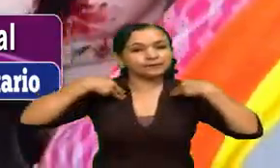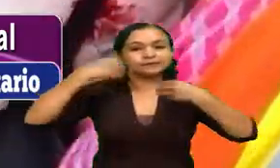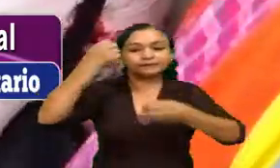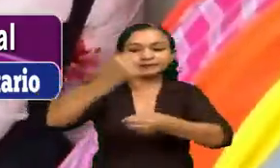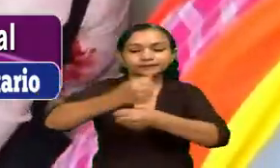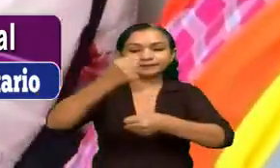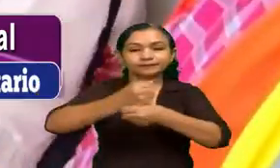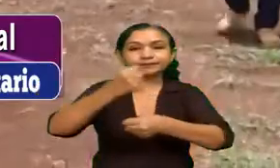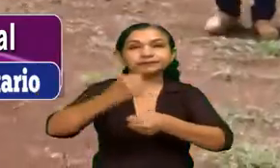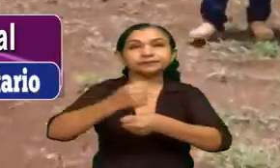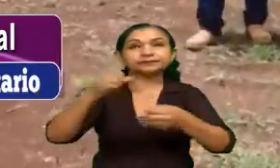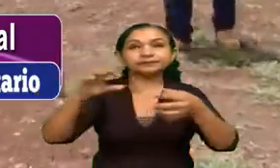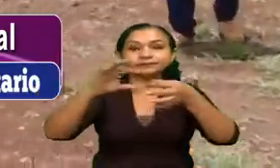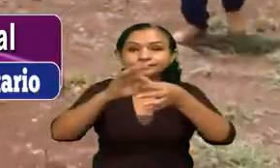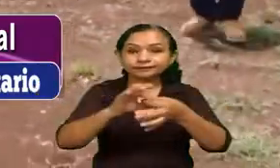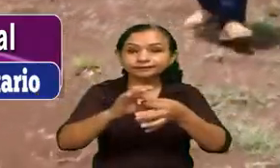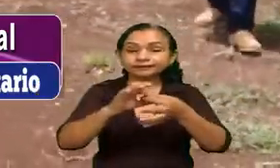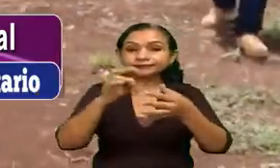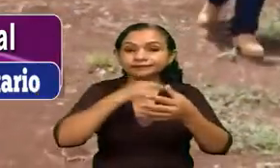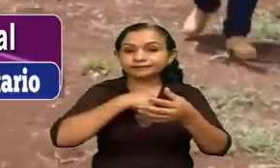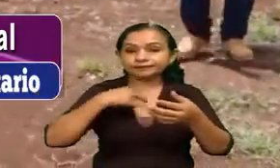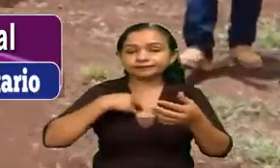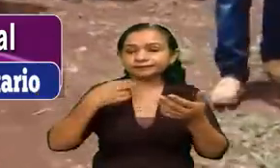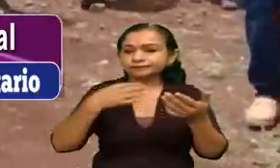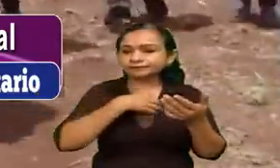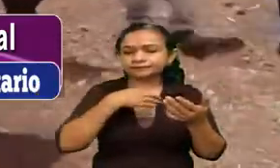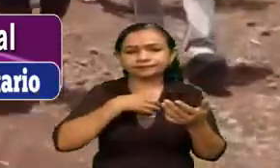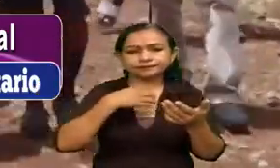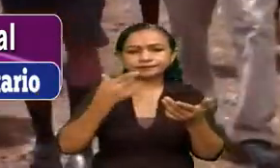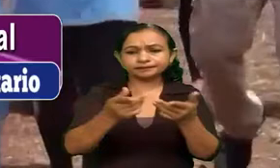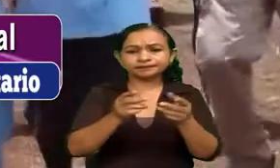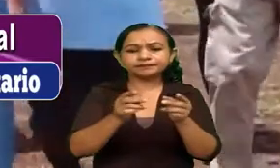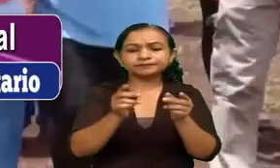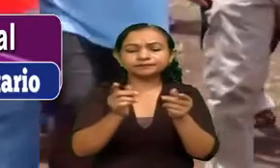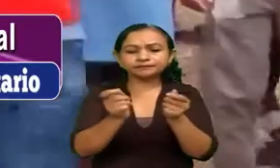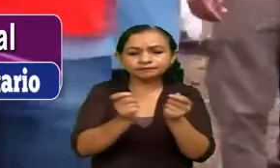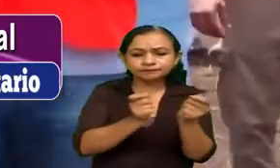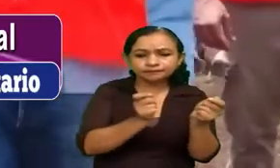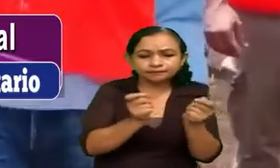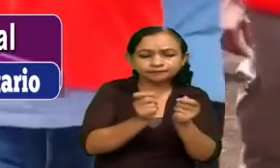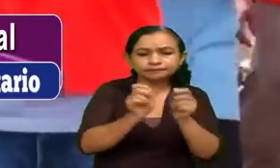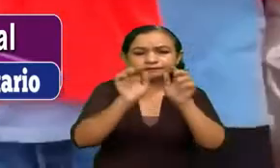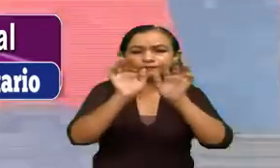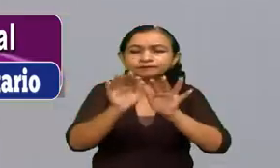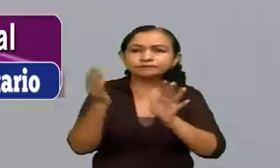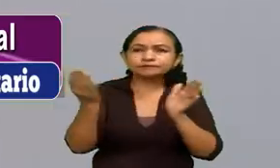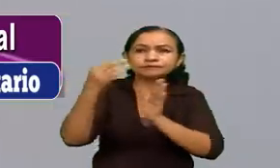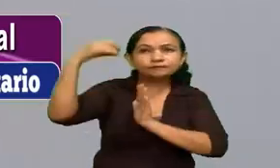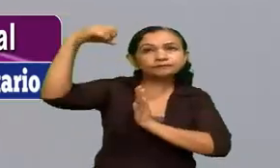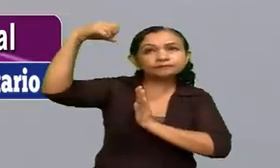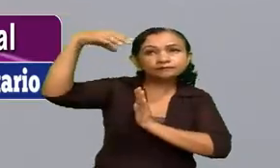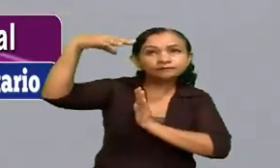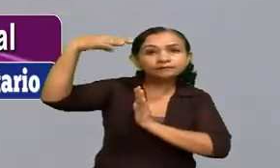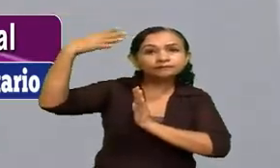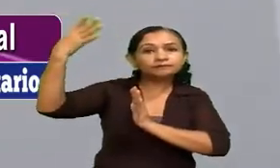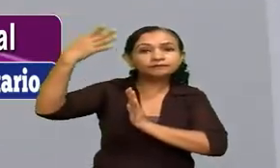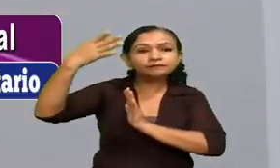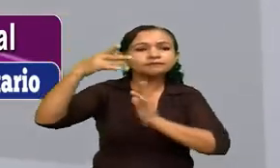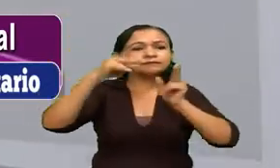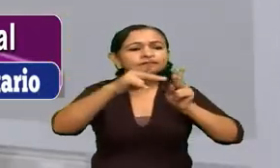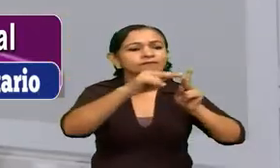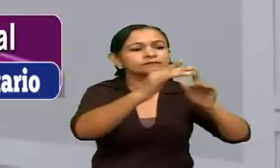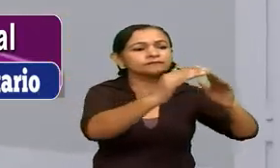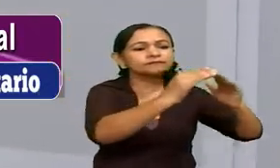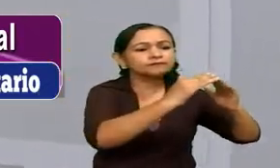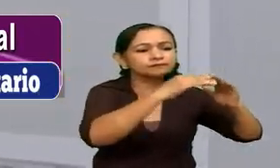un sistema automático, que es el que va monitoreando cómo está el sol, cómo está la demanda de energía,